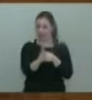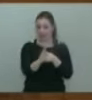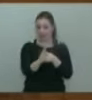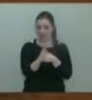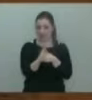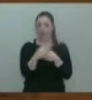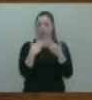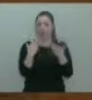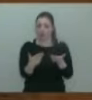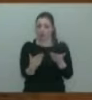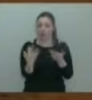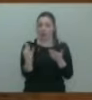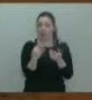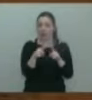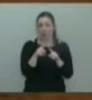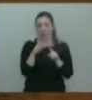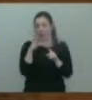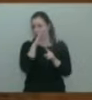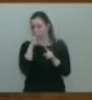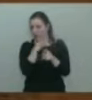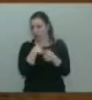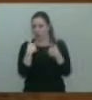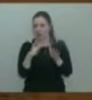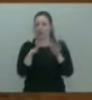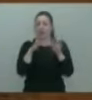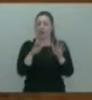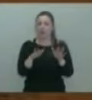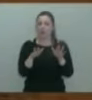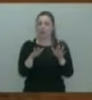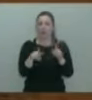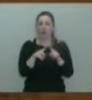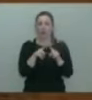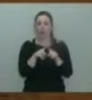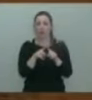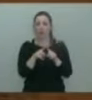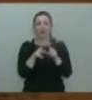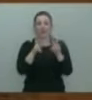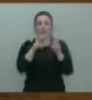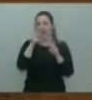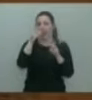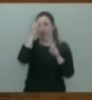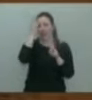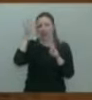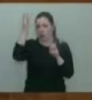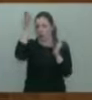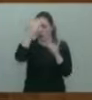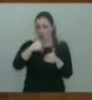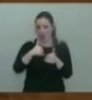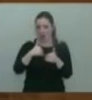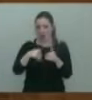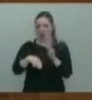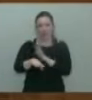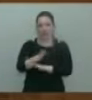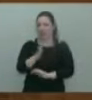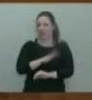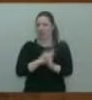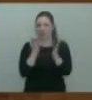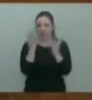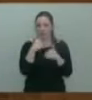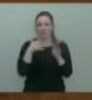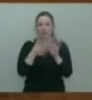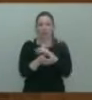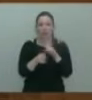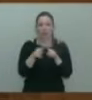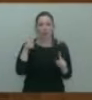de enmascararse como se quiera enmascarar. Y en esto no hay ningún tinte ideológico, es puramente la descripción